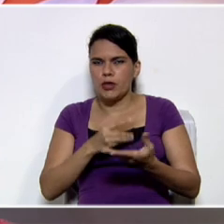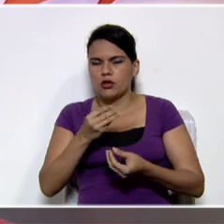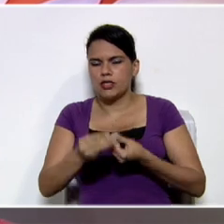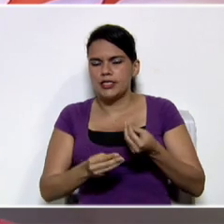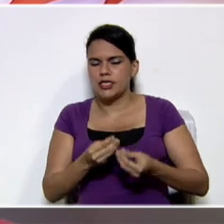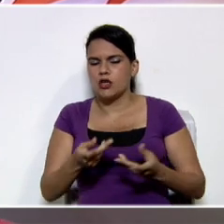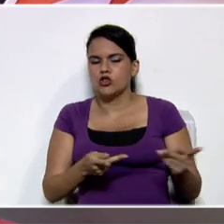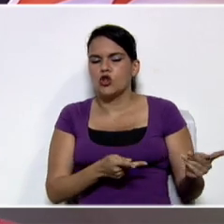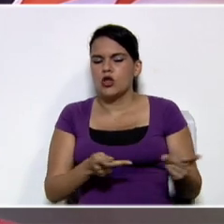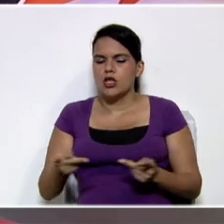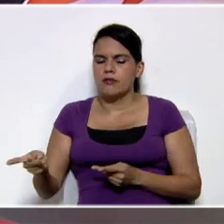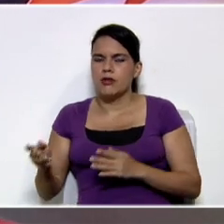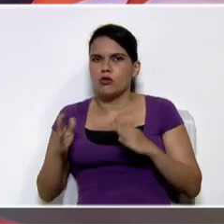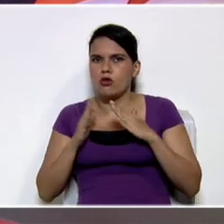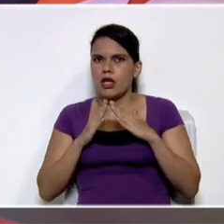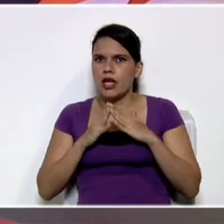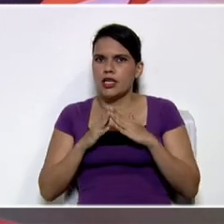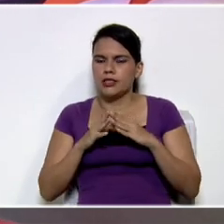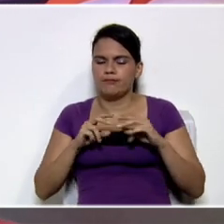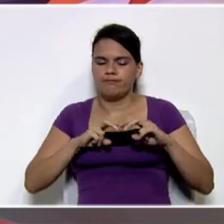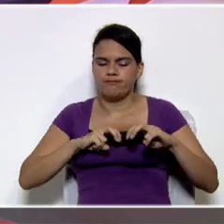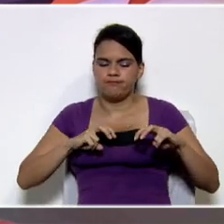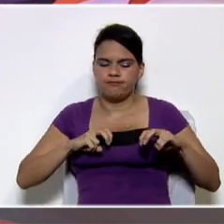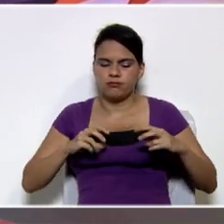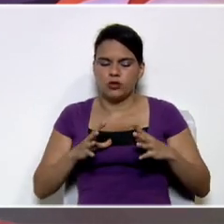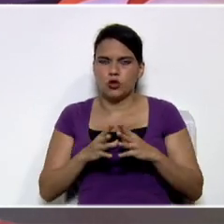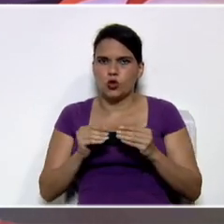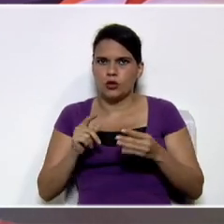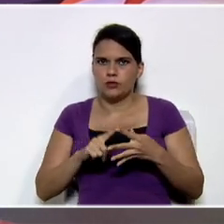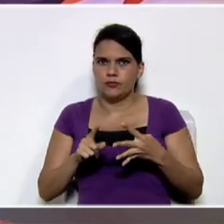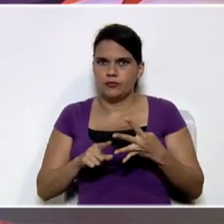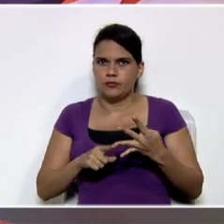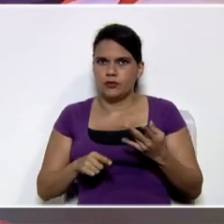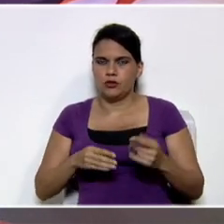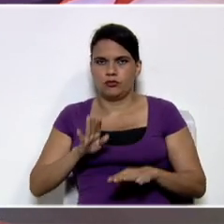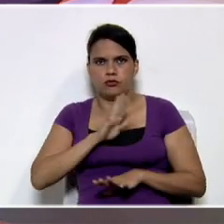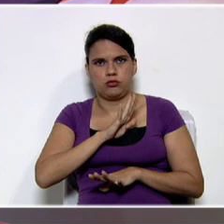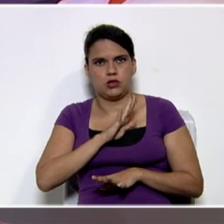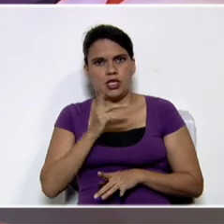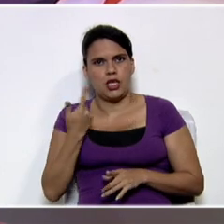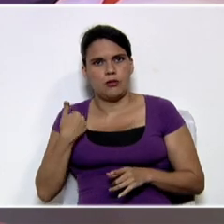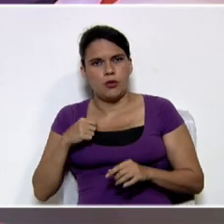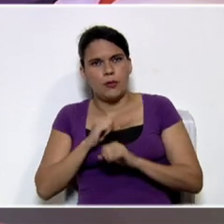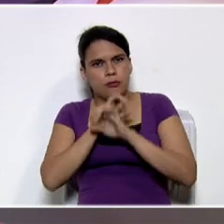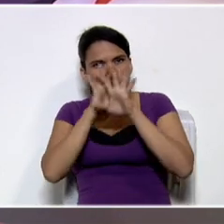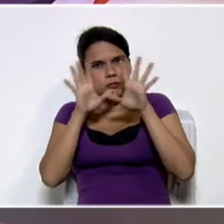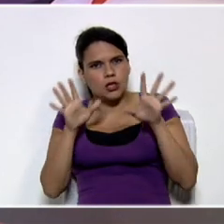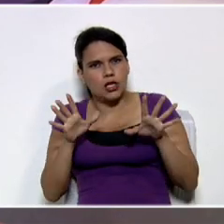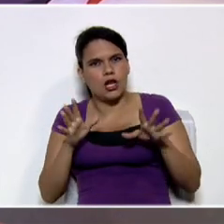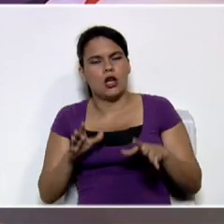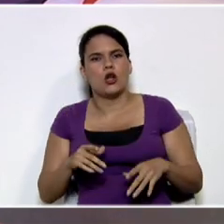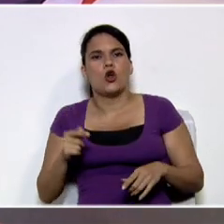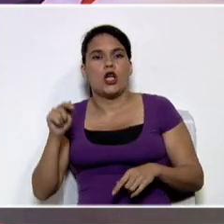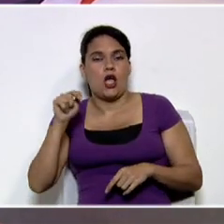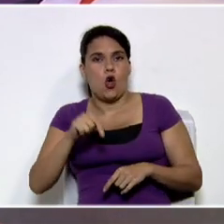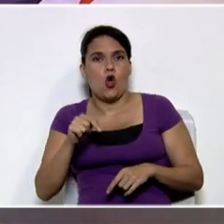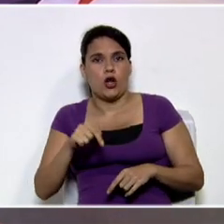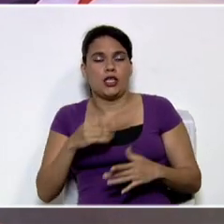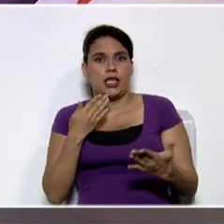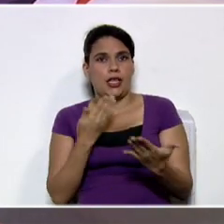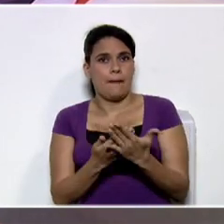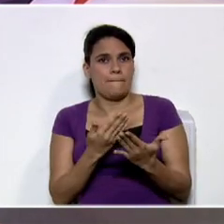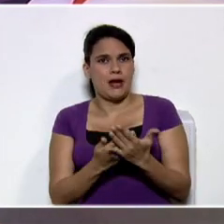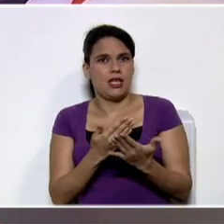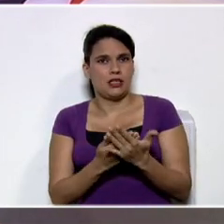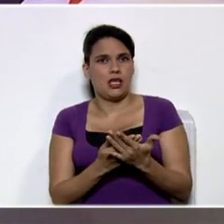casa para que profundicemos acerca de todo esto y por supuesto tengamos un poco más claro lo que actualmente está planteado, que es